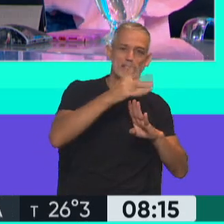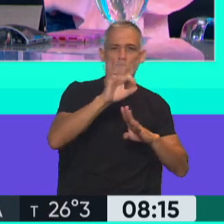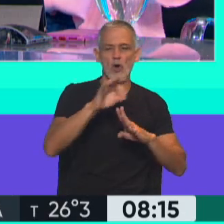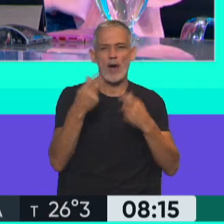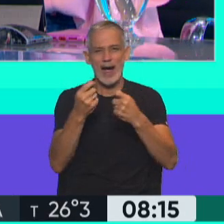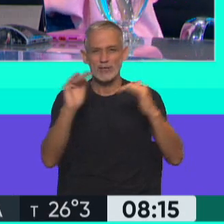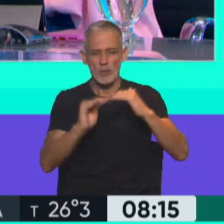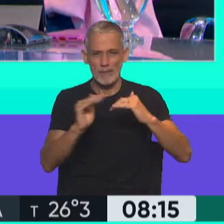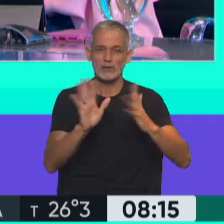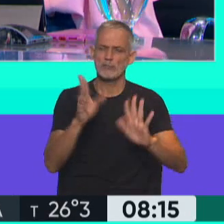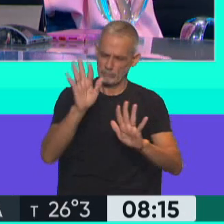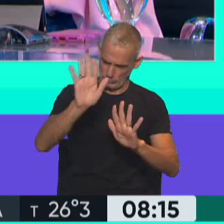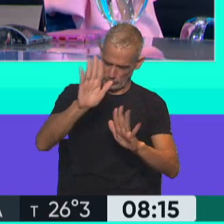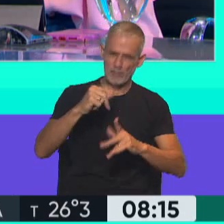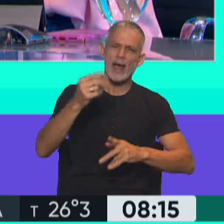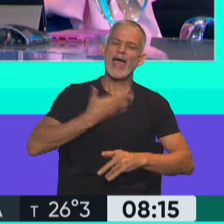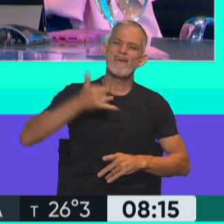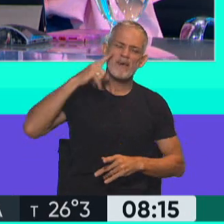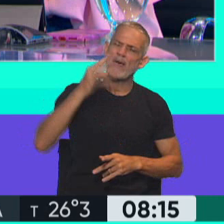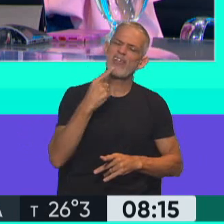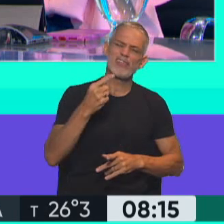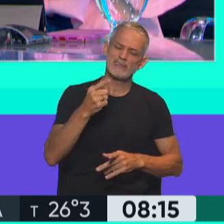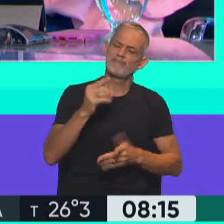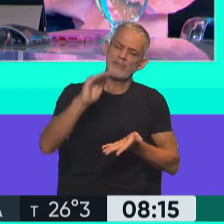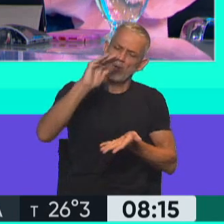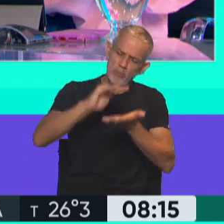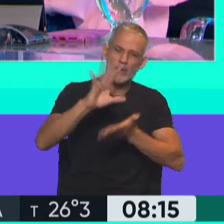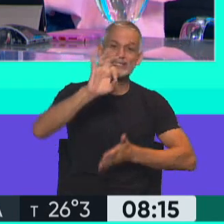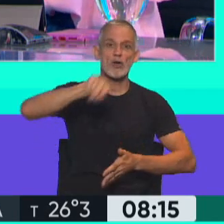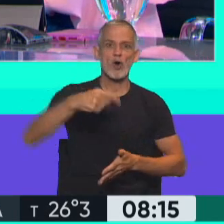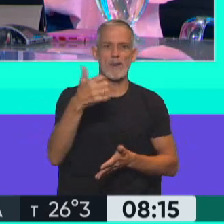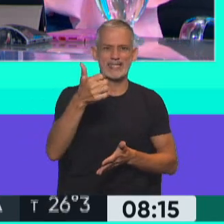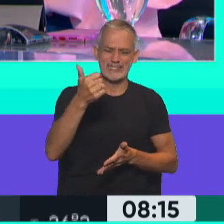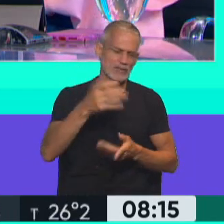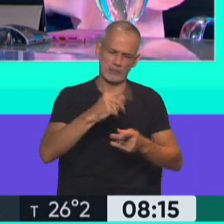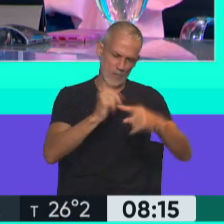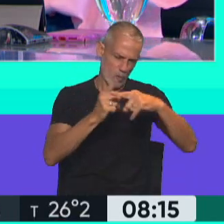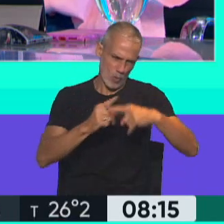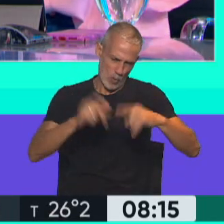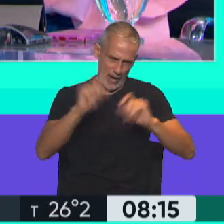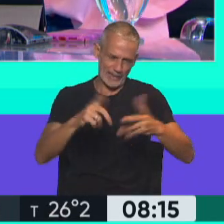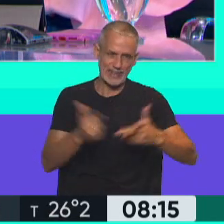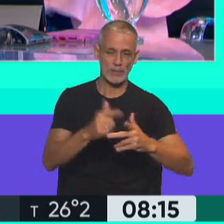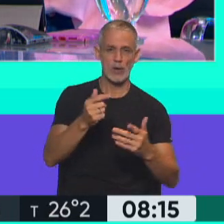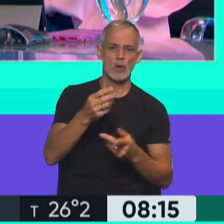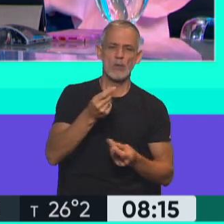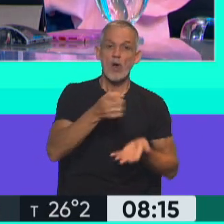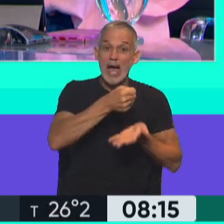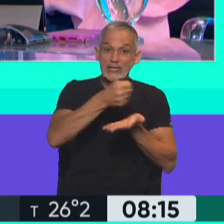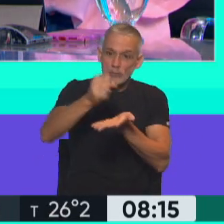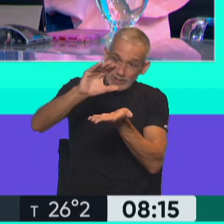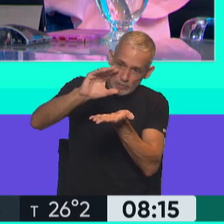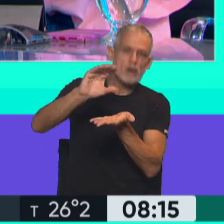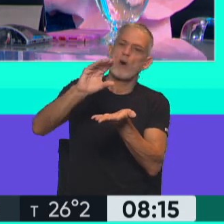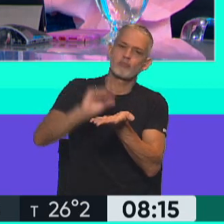te pide bajar los subsidios muy fuertemente, 0,6% del PBI es concretamente el dato que quiere el